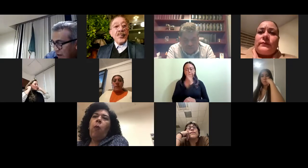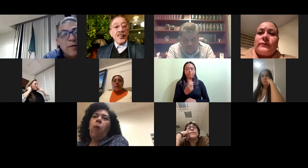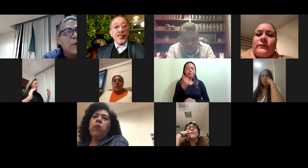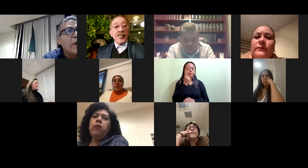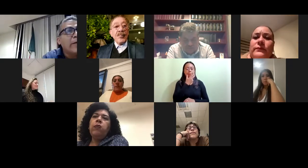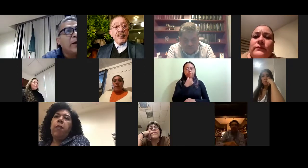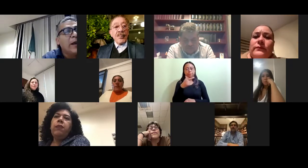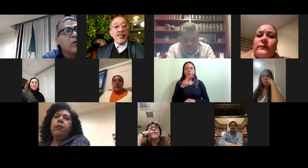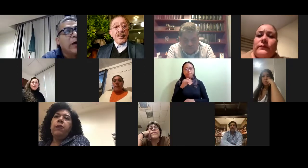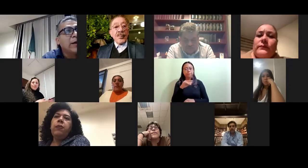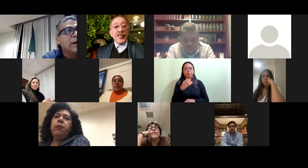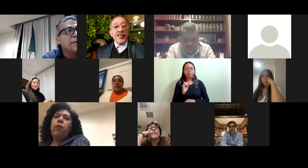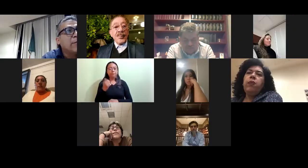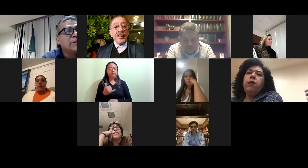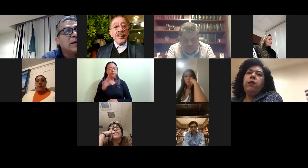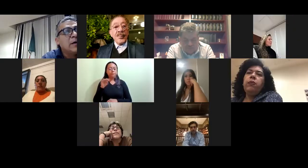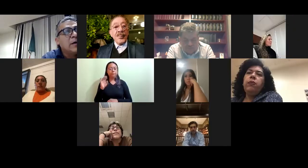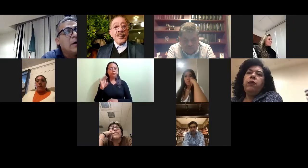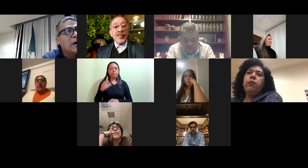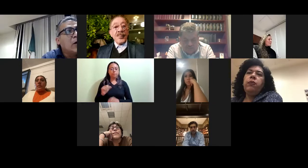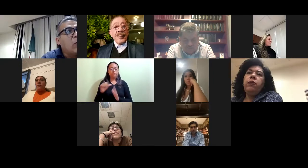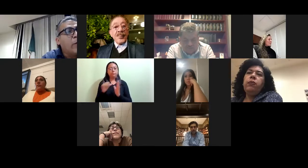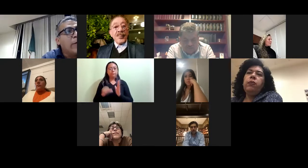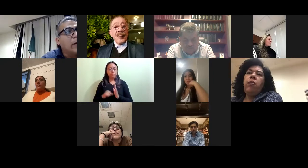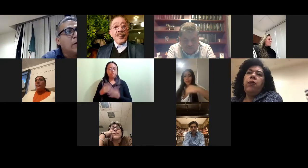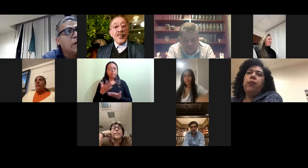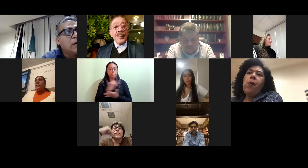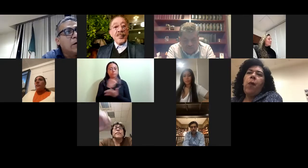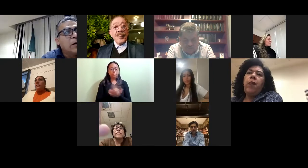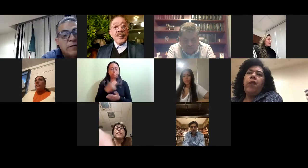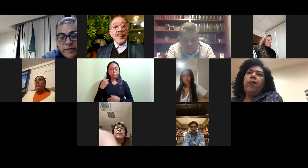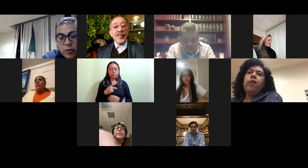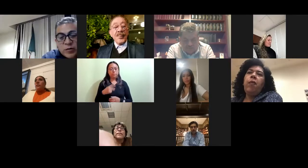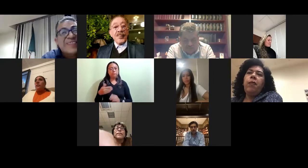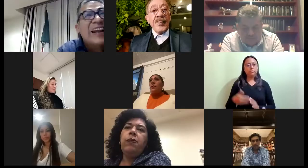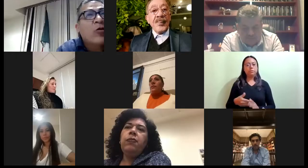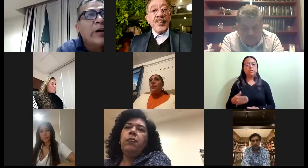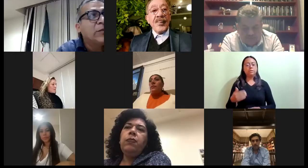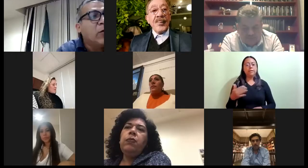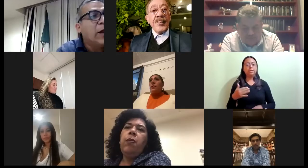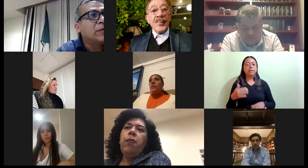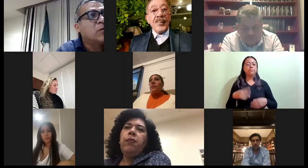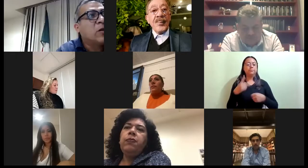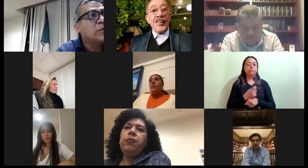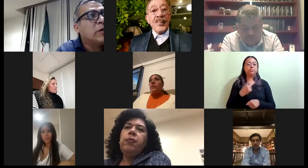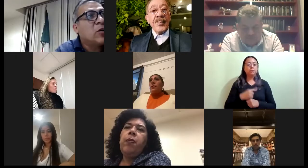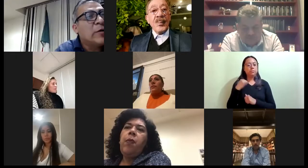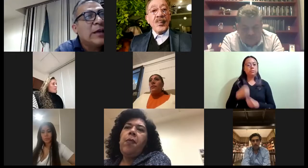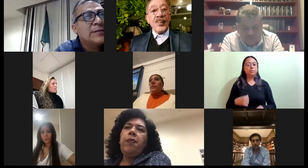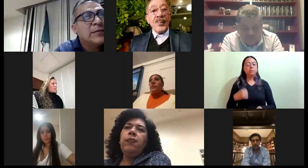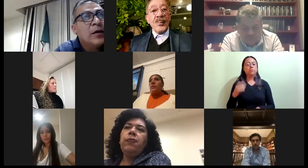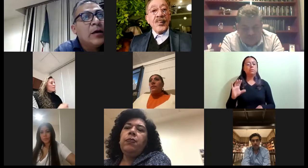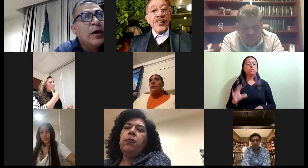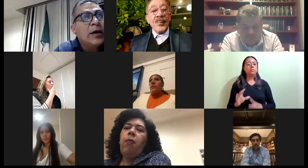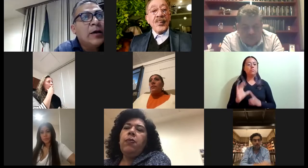fracción 21ª de la ley orgánica establece como primer facultad del Congreso la creación de comisiones y